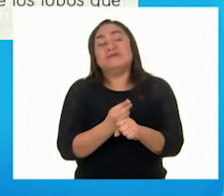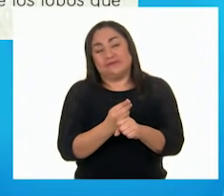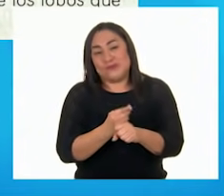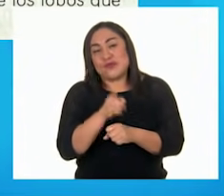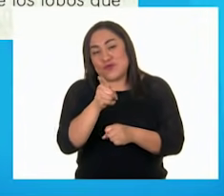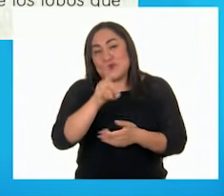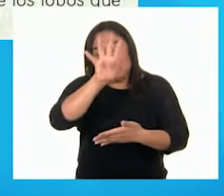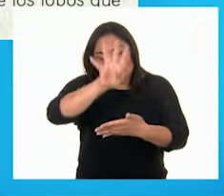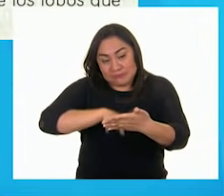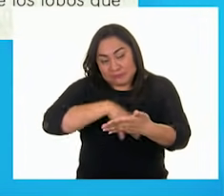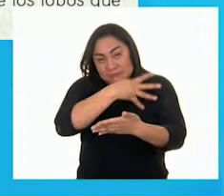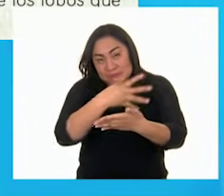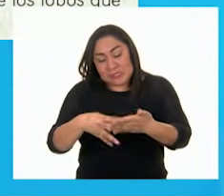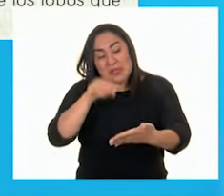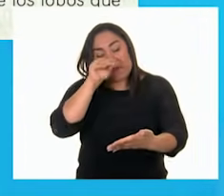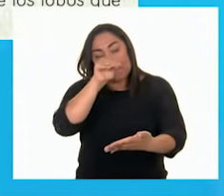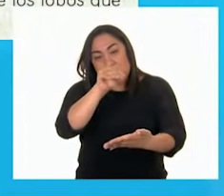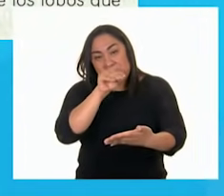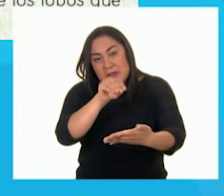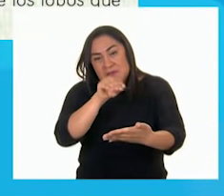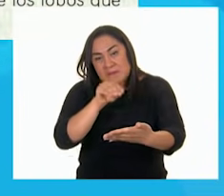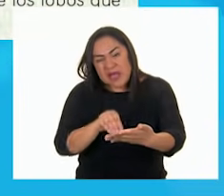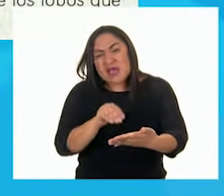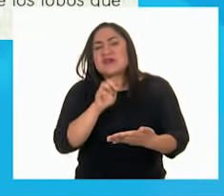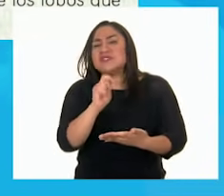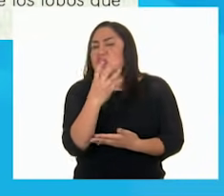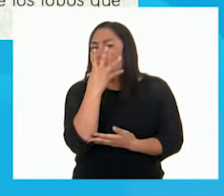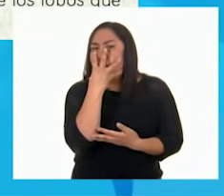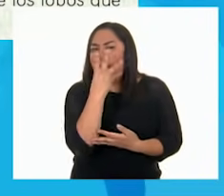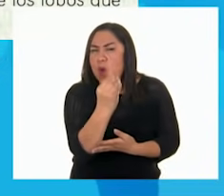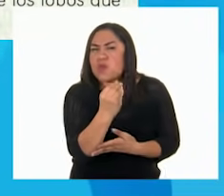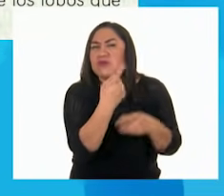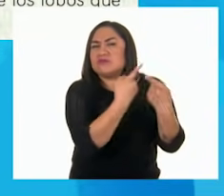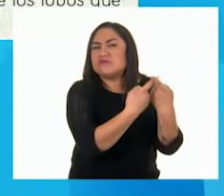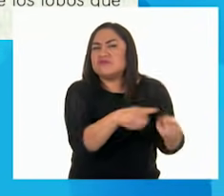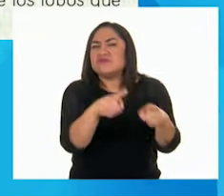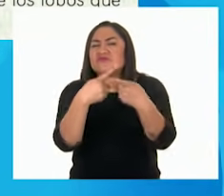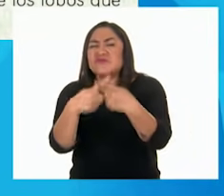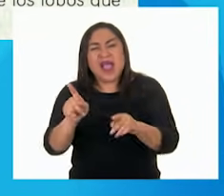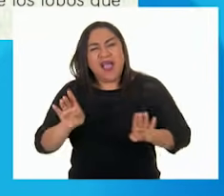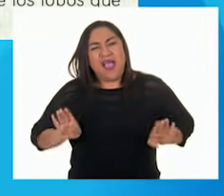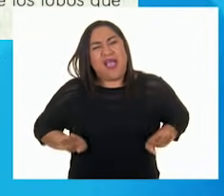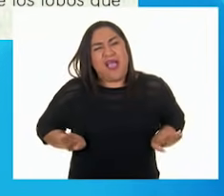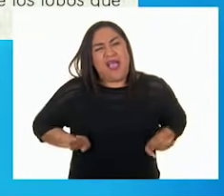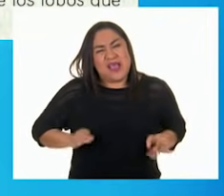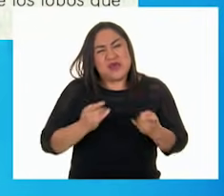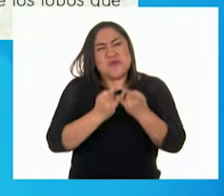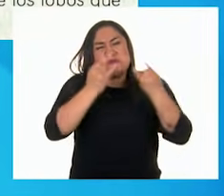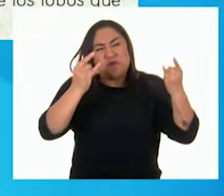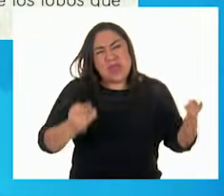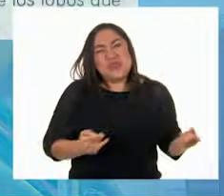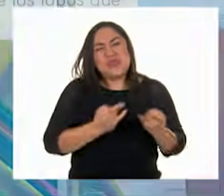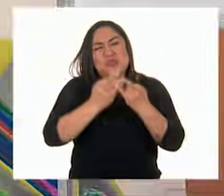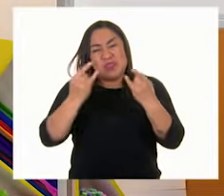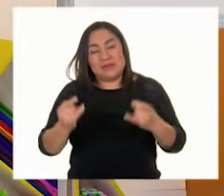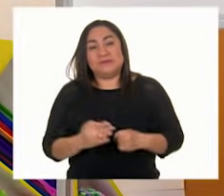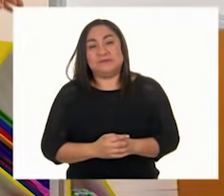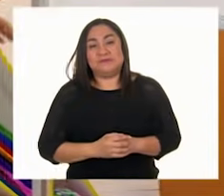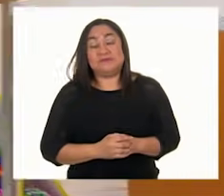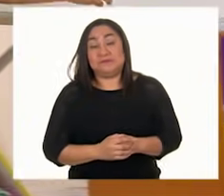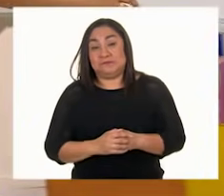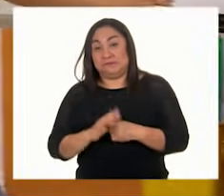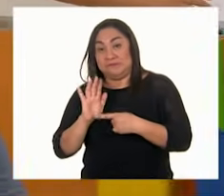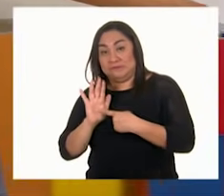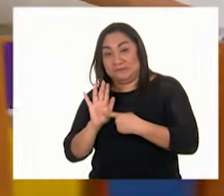características de los lobos que aparecen en los cuentos que leyeron. Les voy a mostrar una tabla